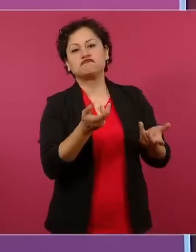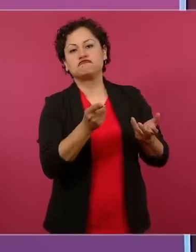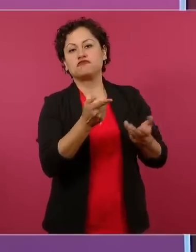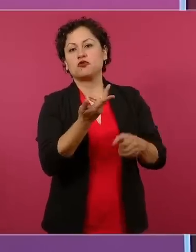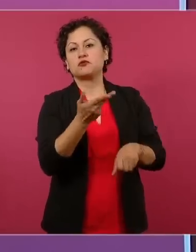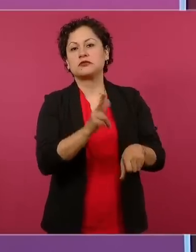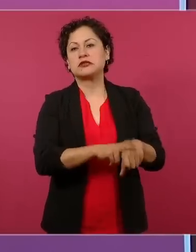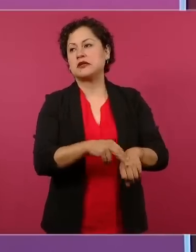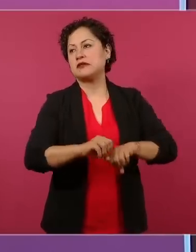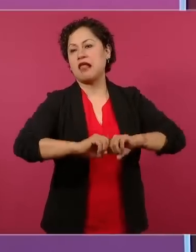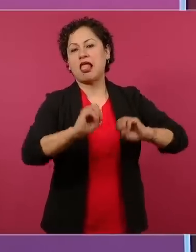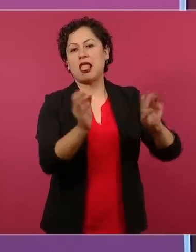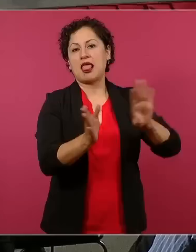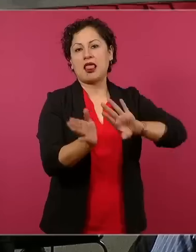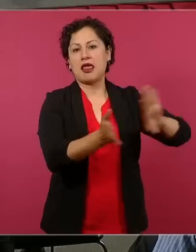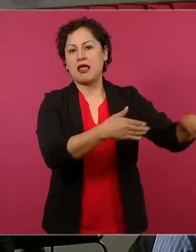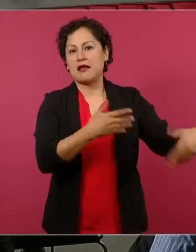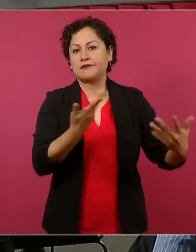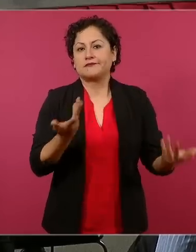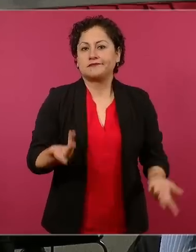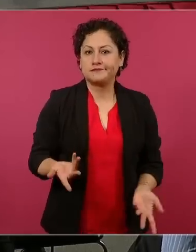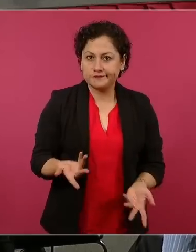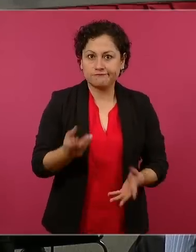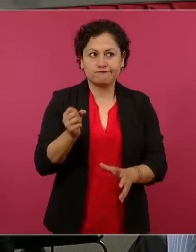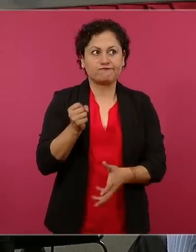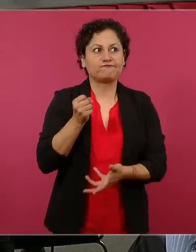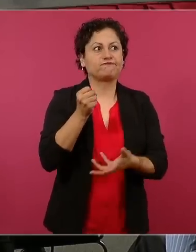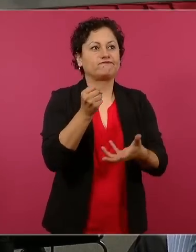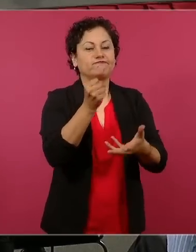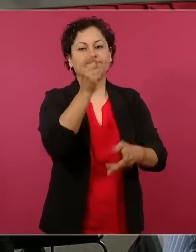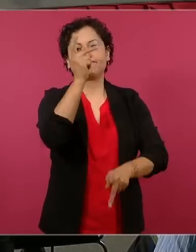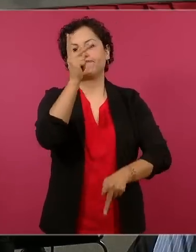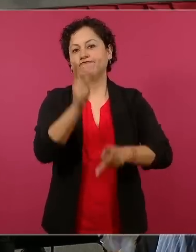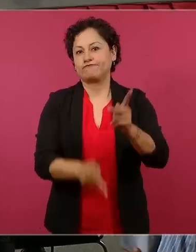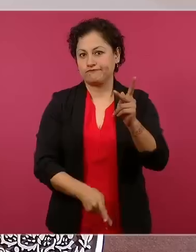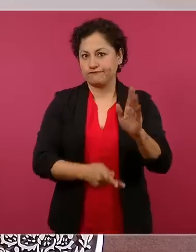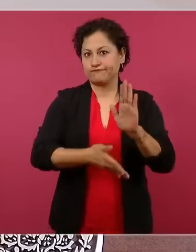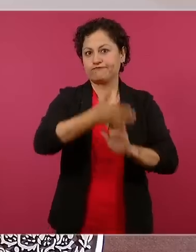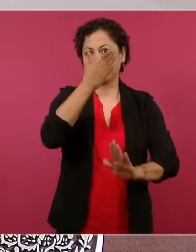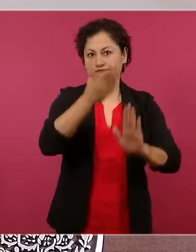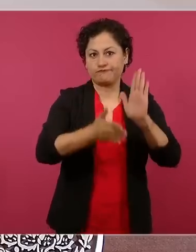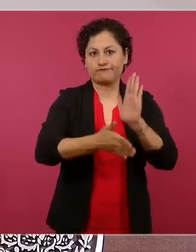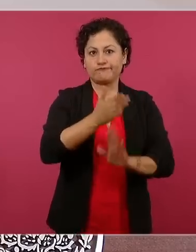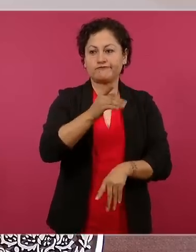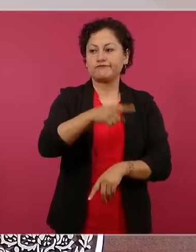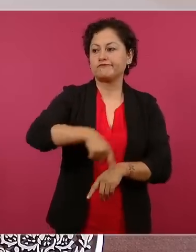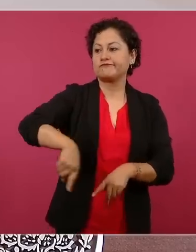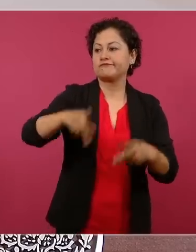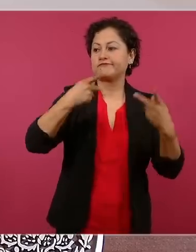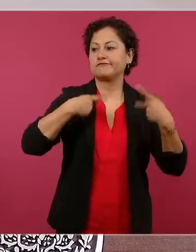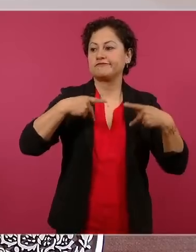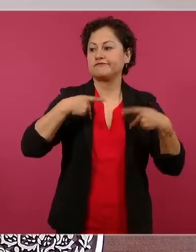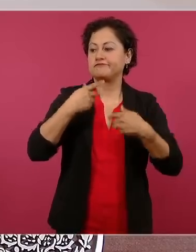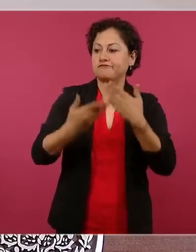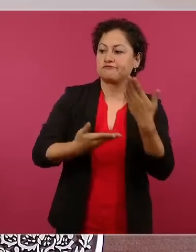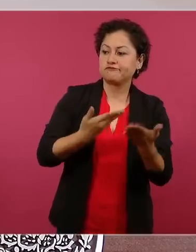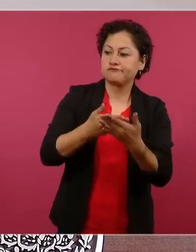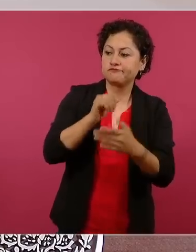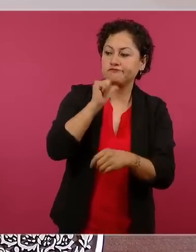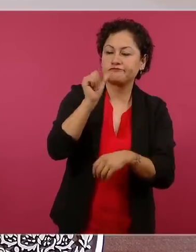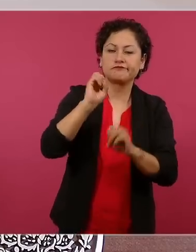y con pocos incentivos para concluir y una terrible indiferencia e indolencia. Ahora vamos a presentar